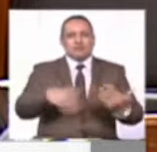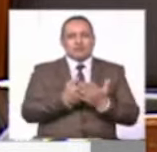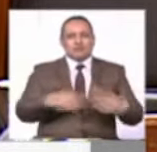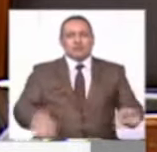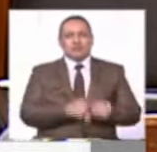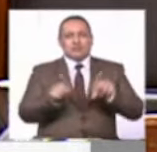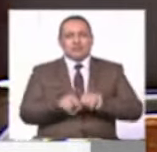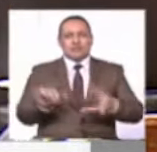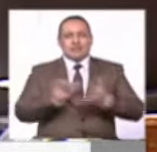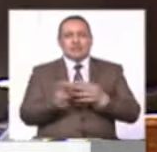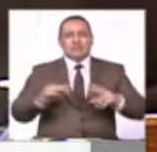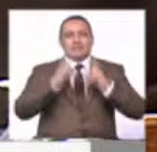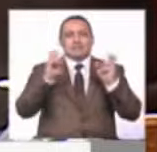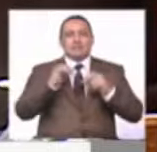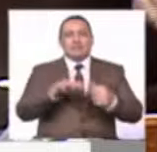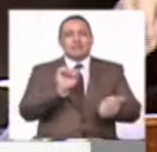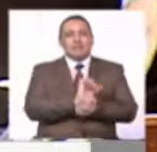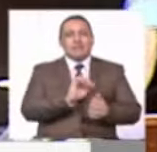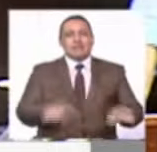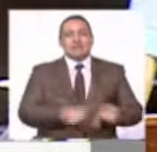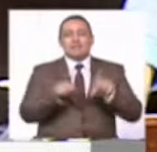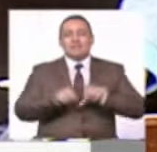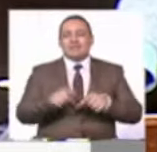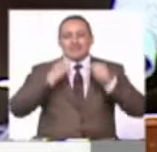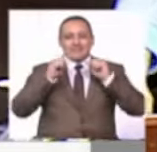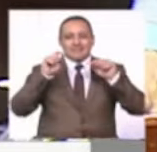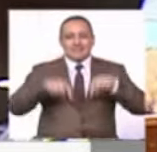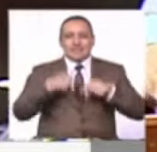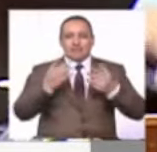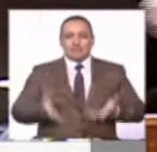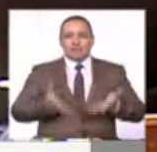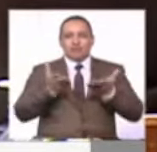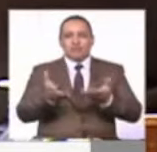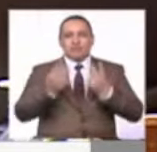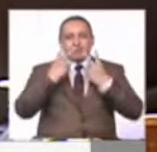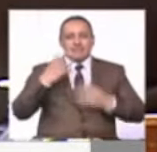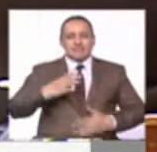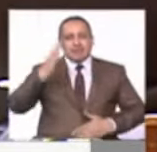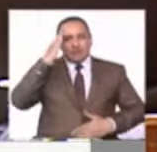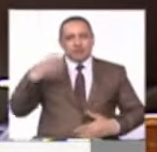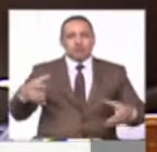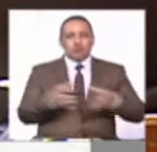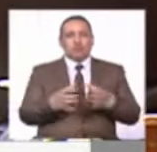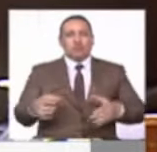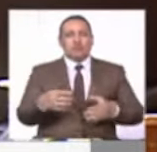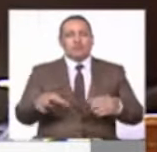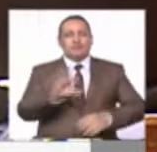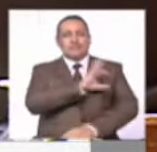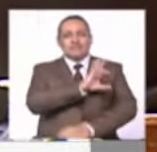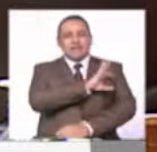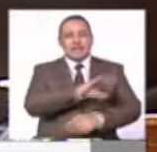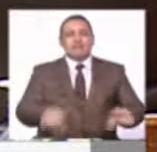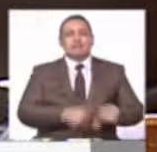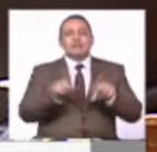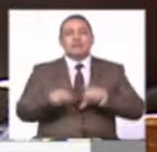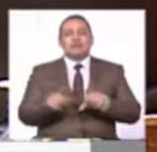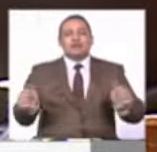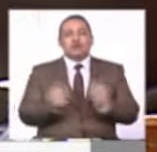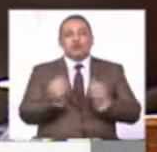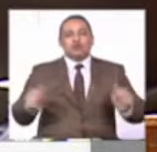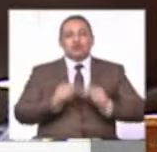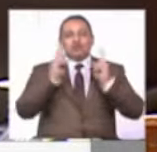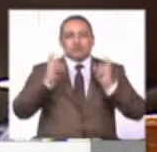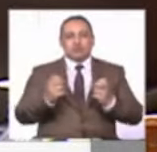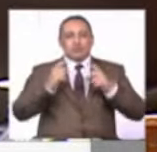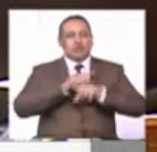otros tipos penales lo cual debe ponerse a conocimiento del ministerio público para los efectos